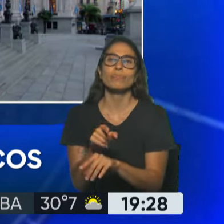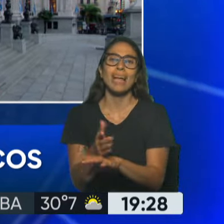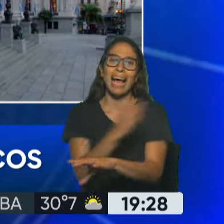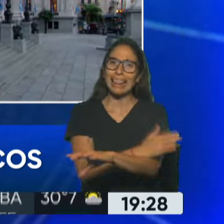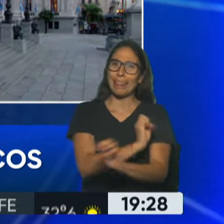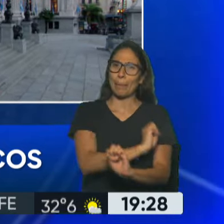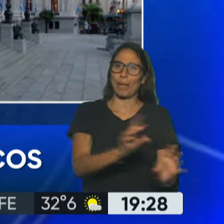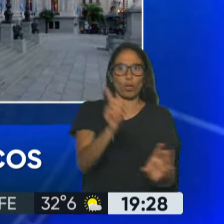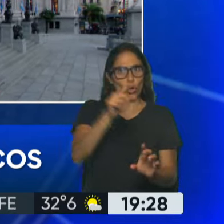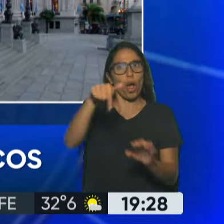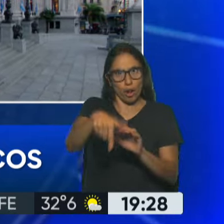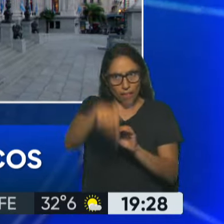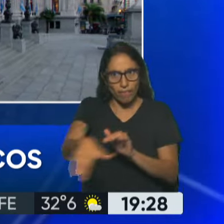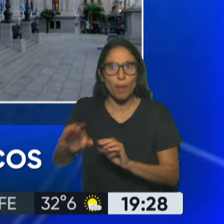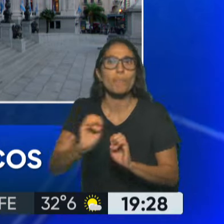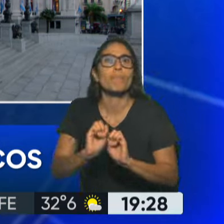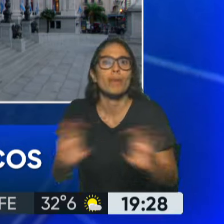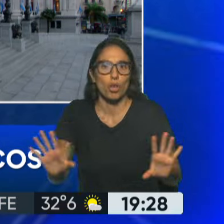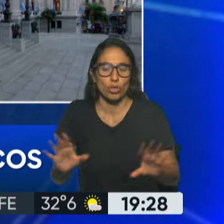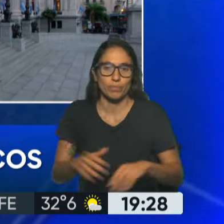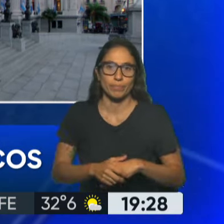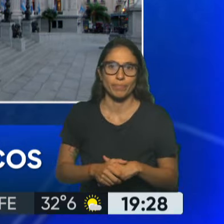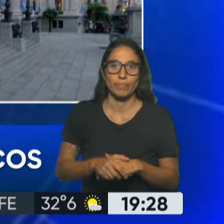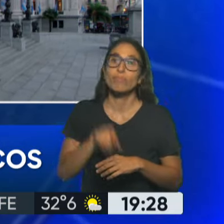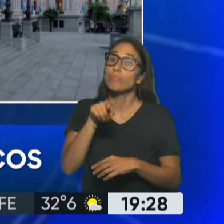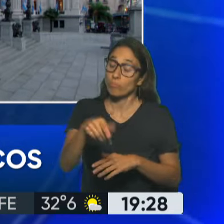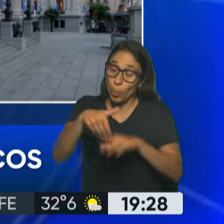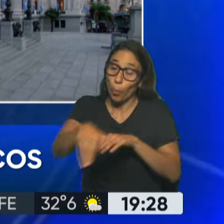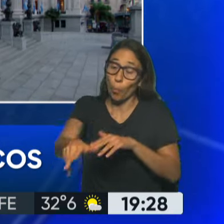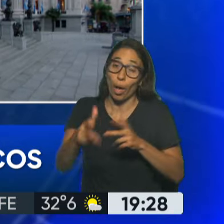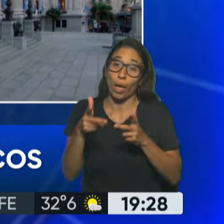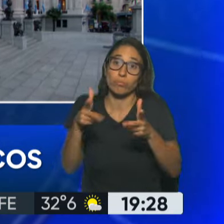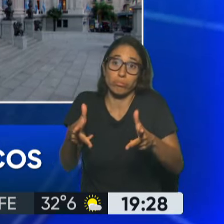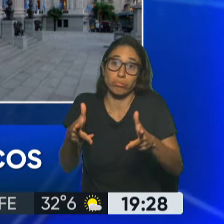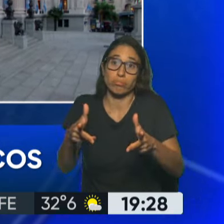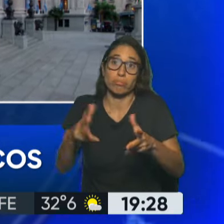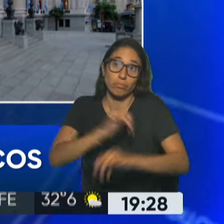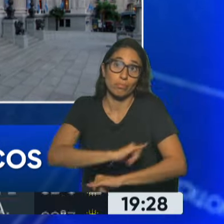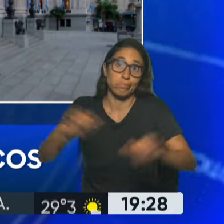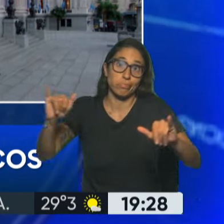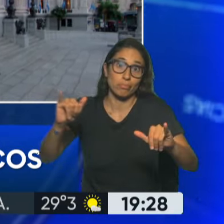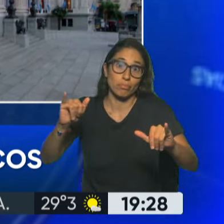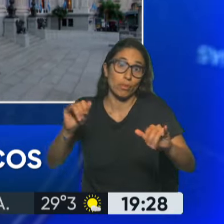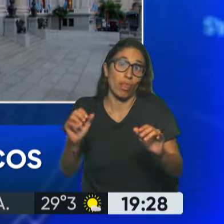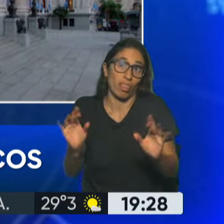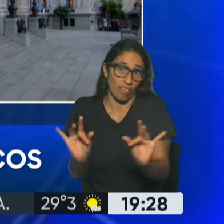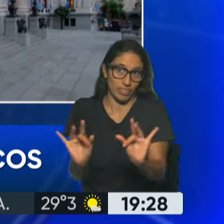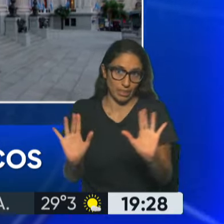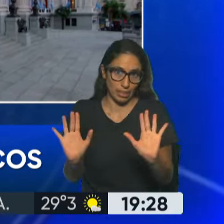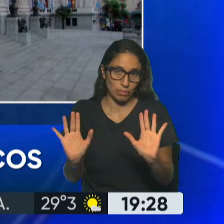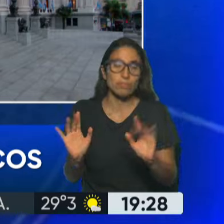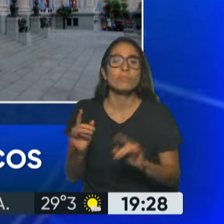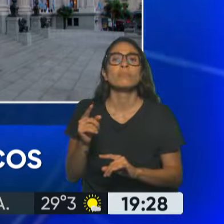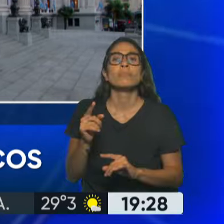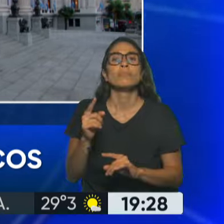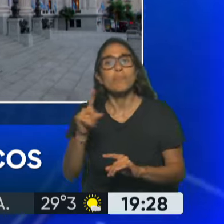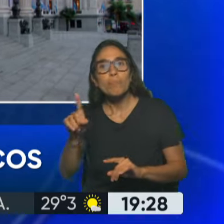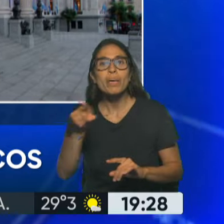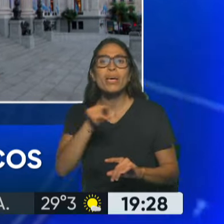más que el discurso está bajo siete llaves va a decir que van a ser duros pero que una recuperación le va a dar un aval frente a los